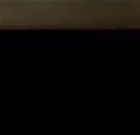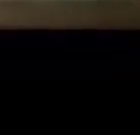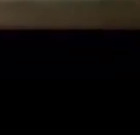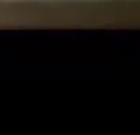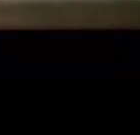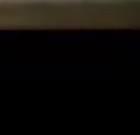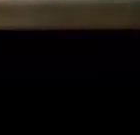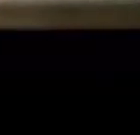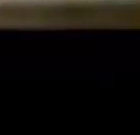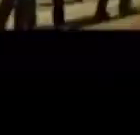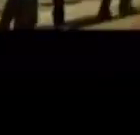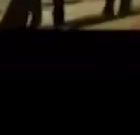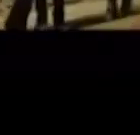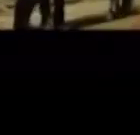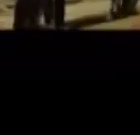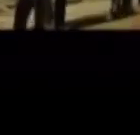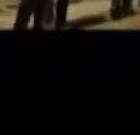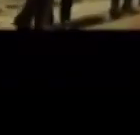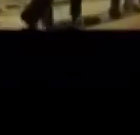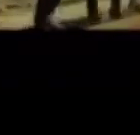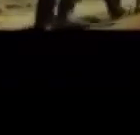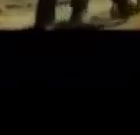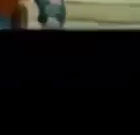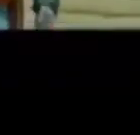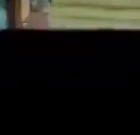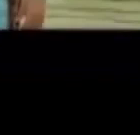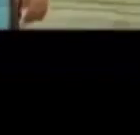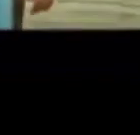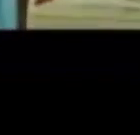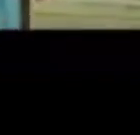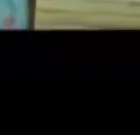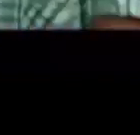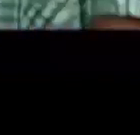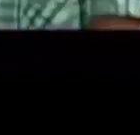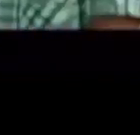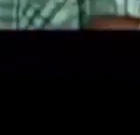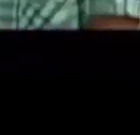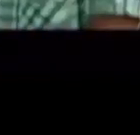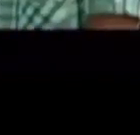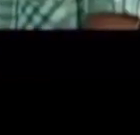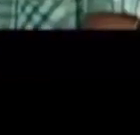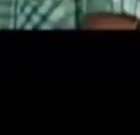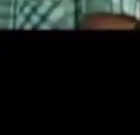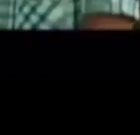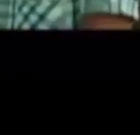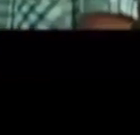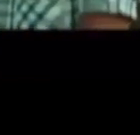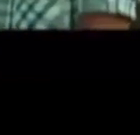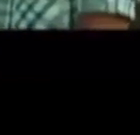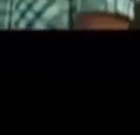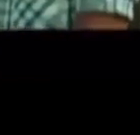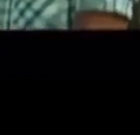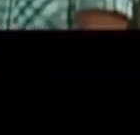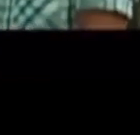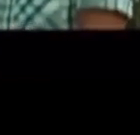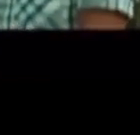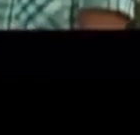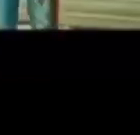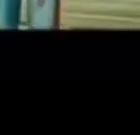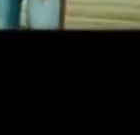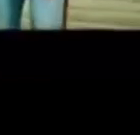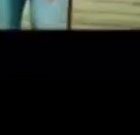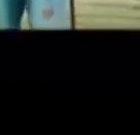al cardio incalmable y ferino, que aguarda paladín rebullendo hasta su secular